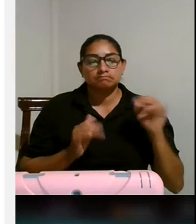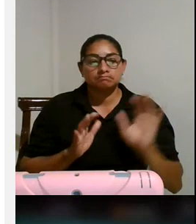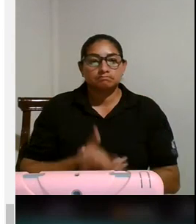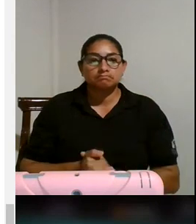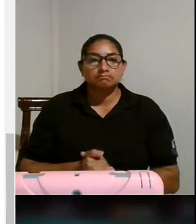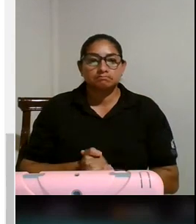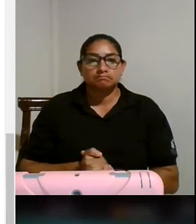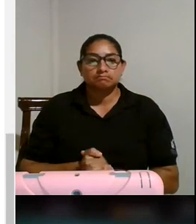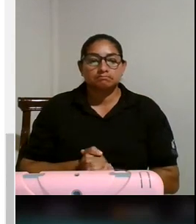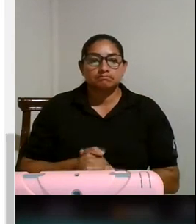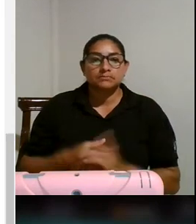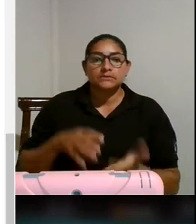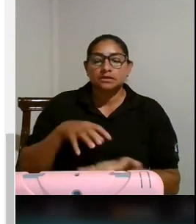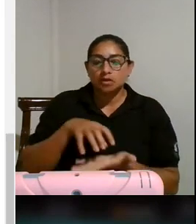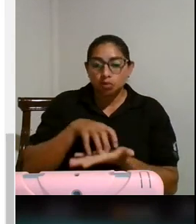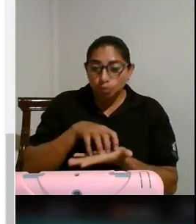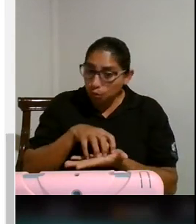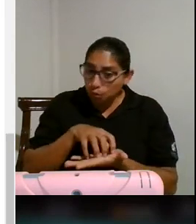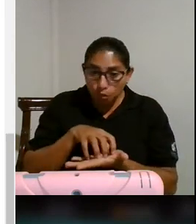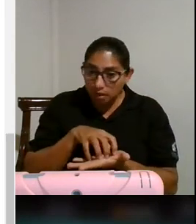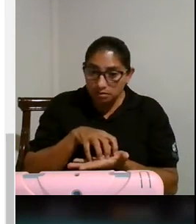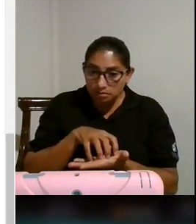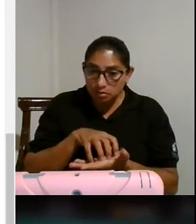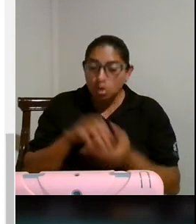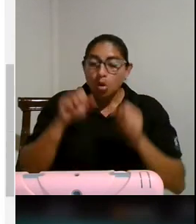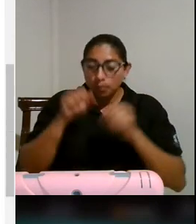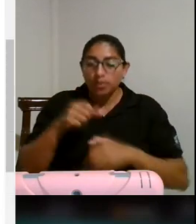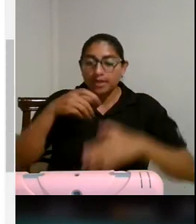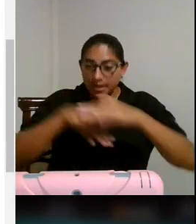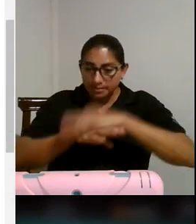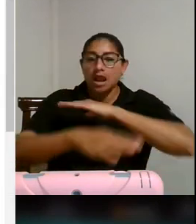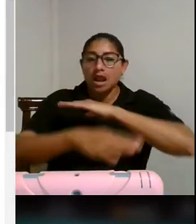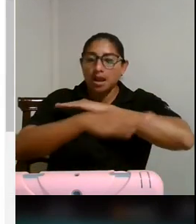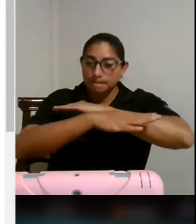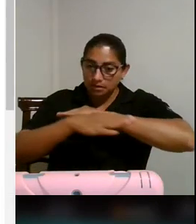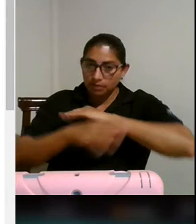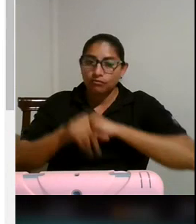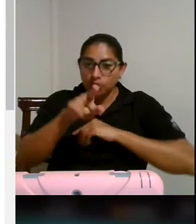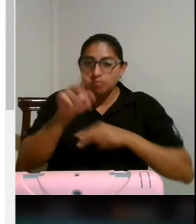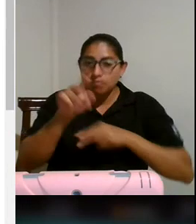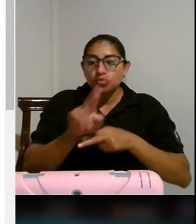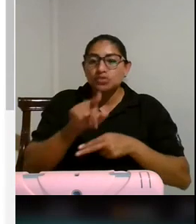Pueden consultar este documento, es manipulable